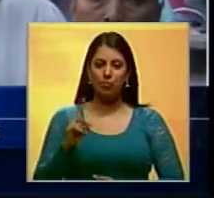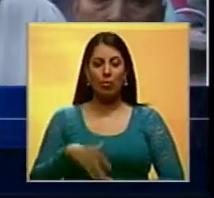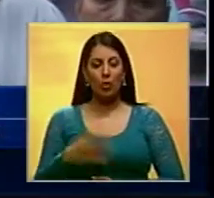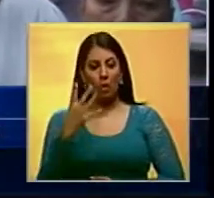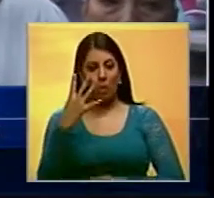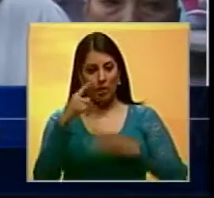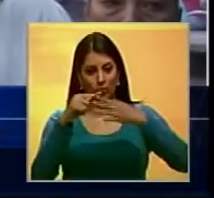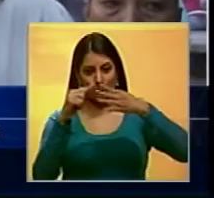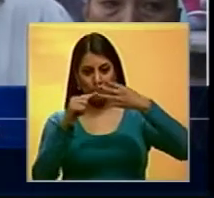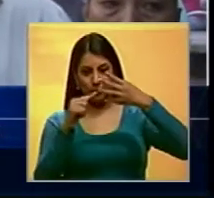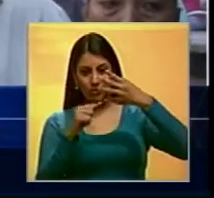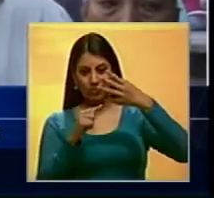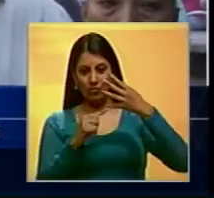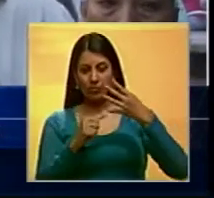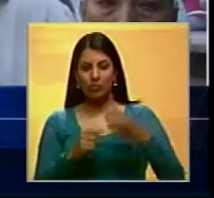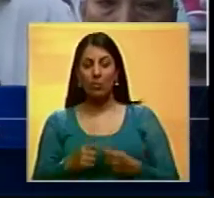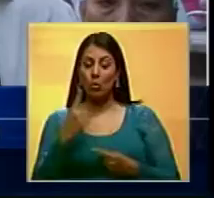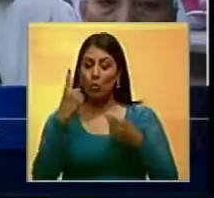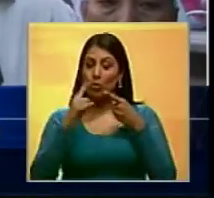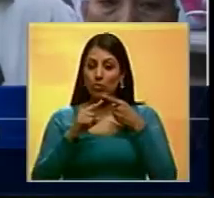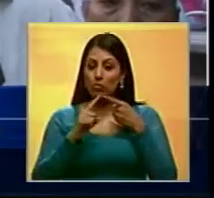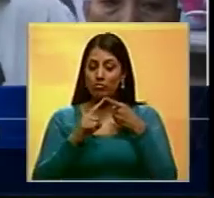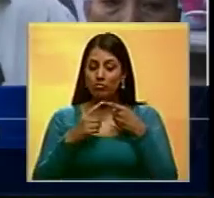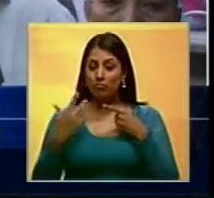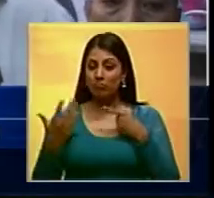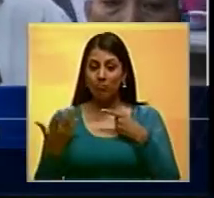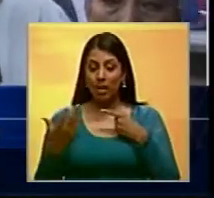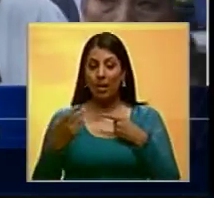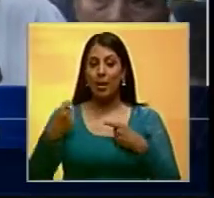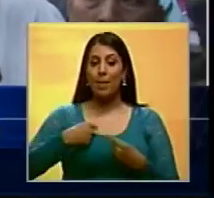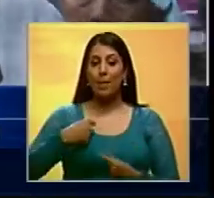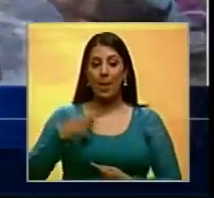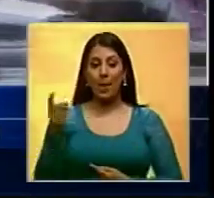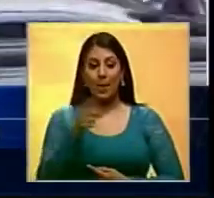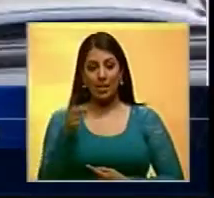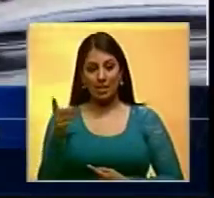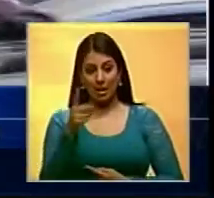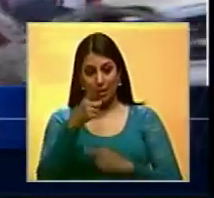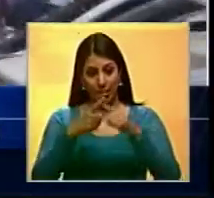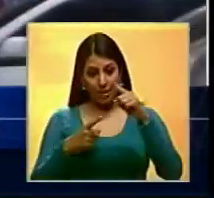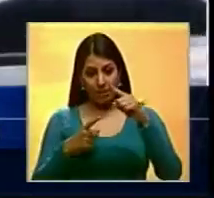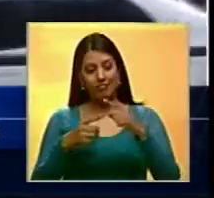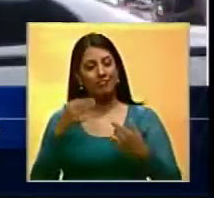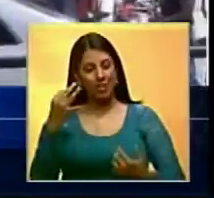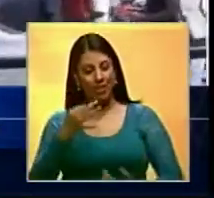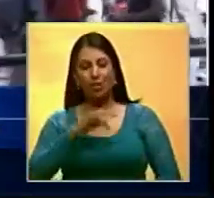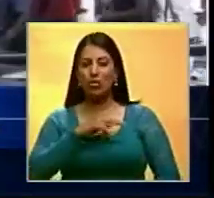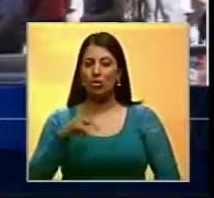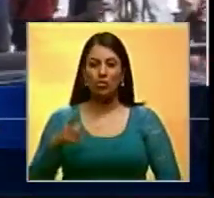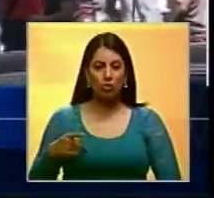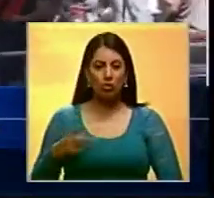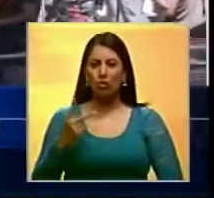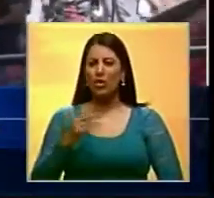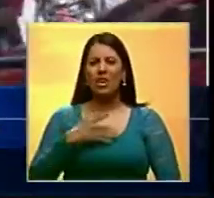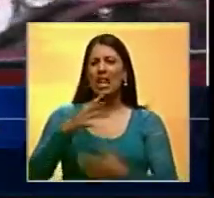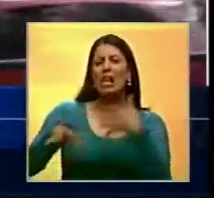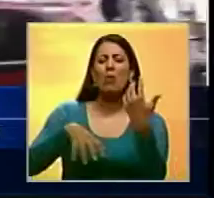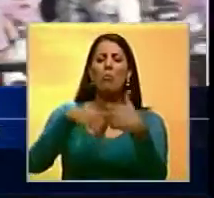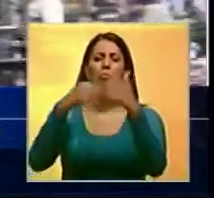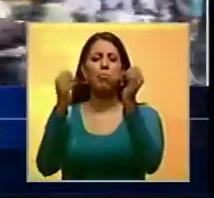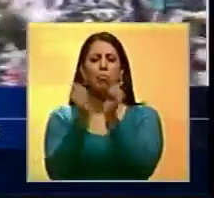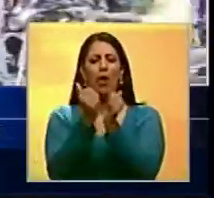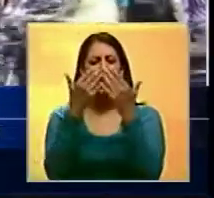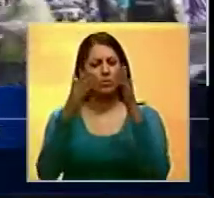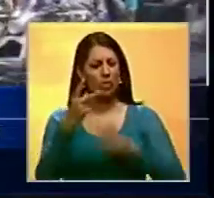4 puntos. Uno, el subsidio estudiantil. Realmente nosotros no queremos problemas con los